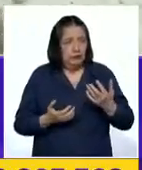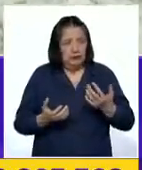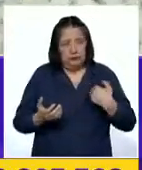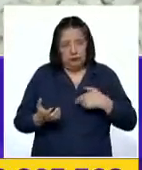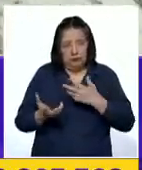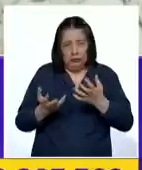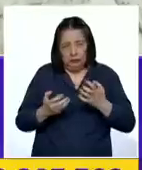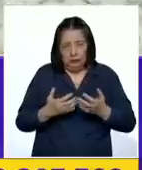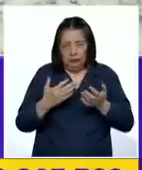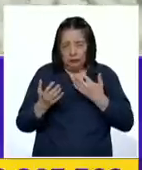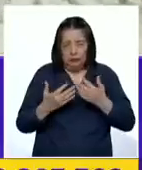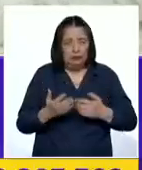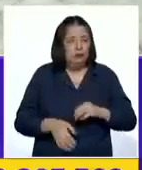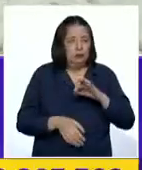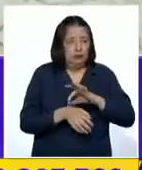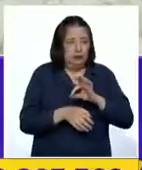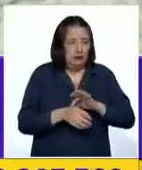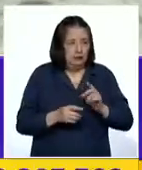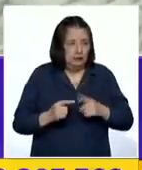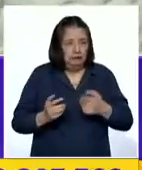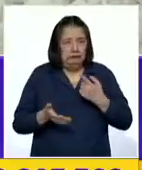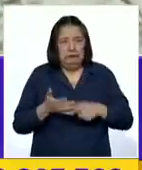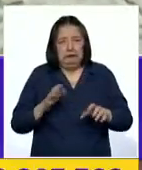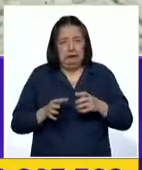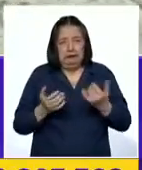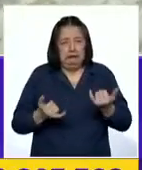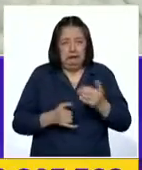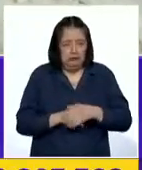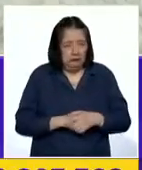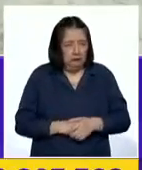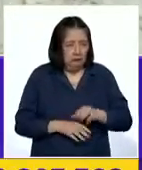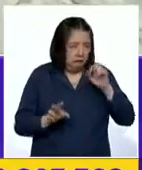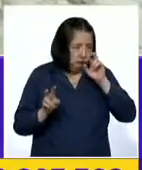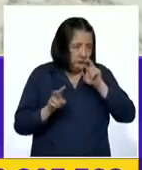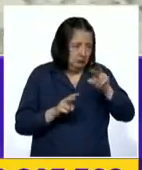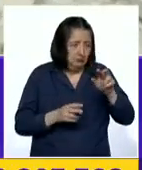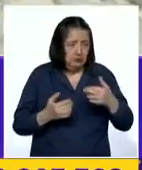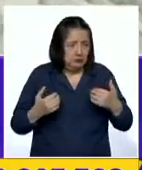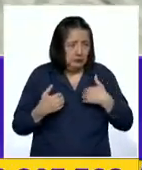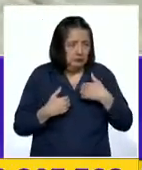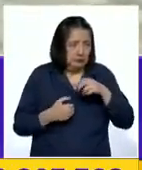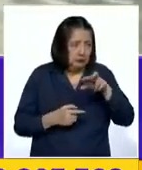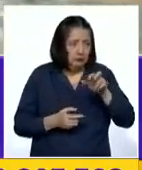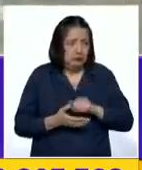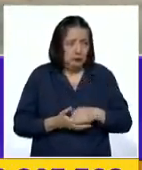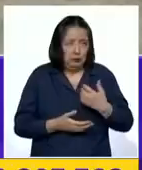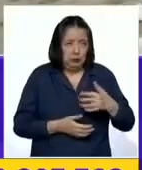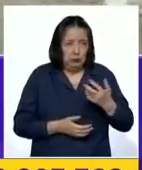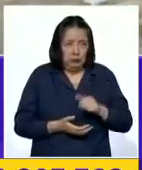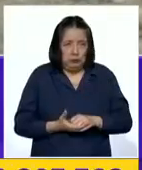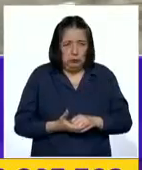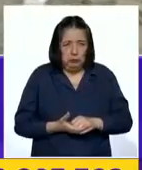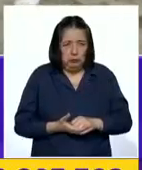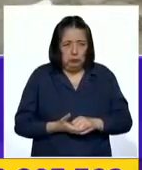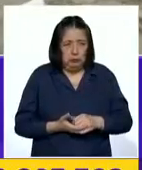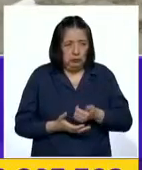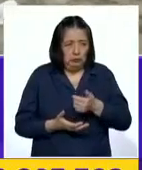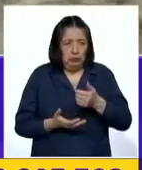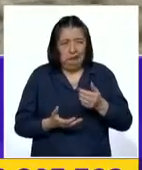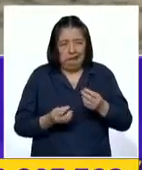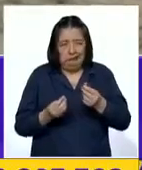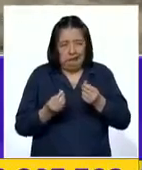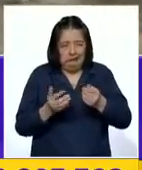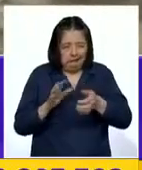algunos veterinarios para que nos cuente qué se hace en esta situación, porque vemos a animalitos completamente enlodados,